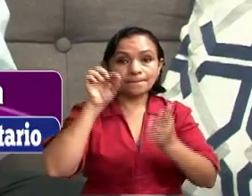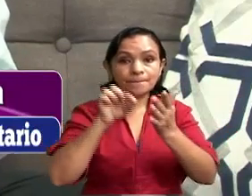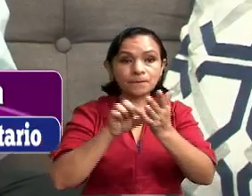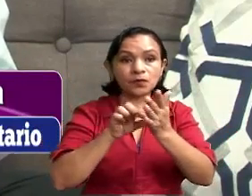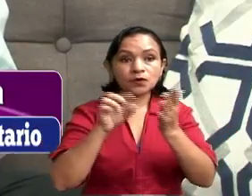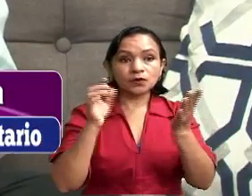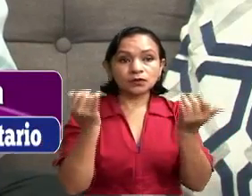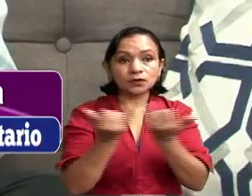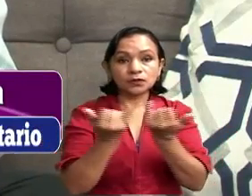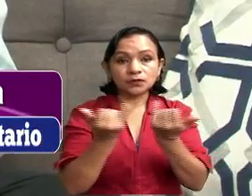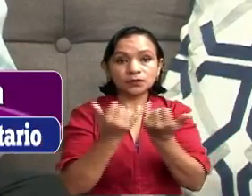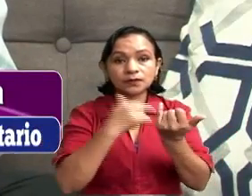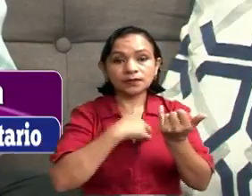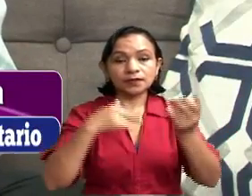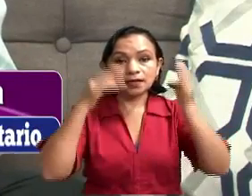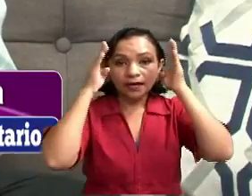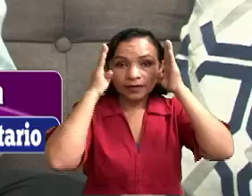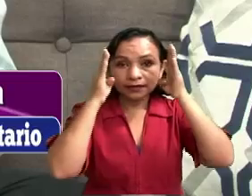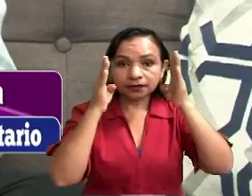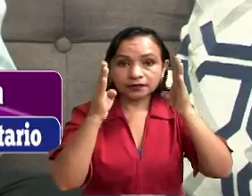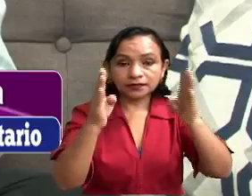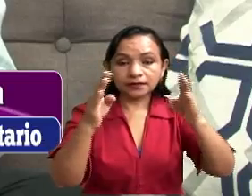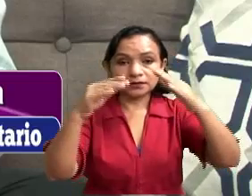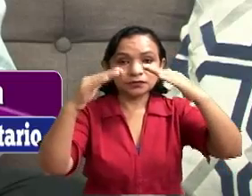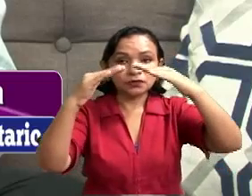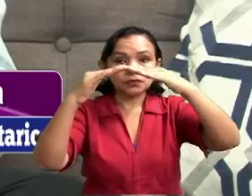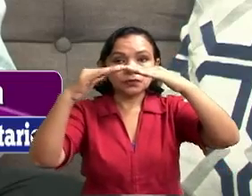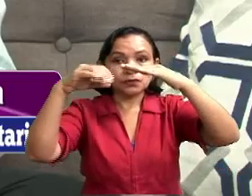porcentuales la cobertura eléctrica